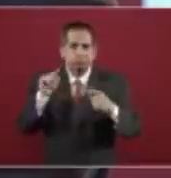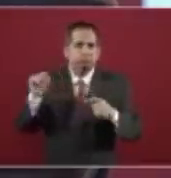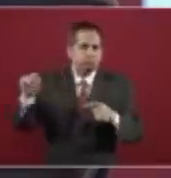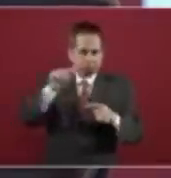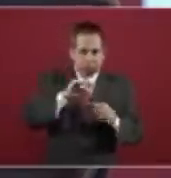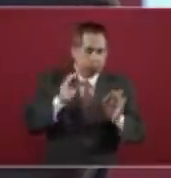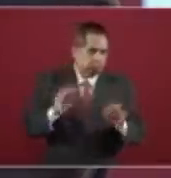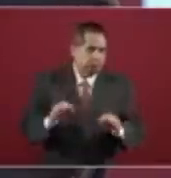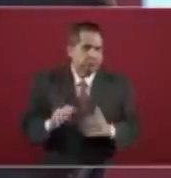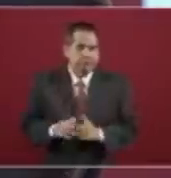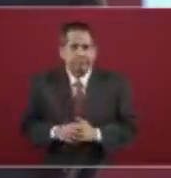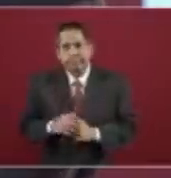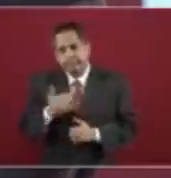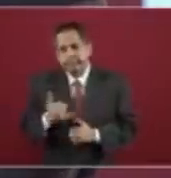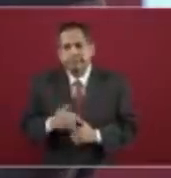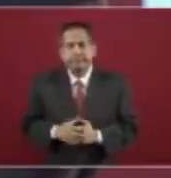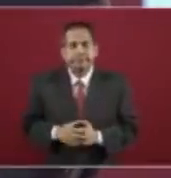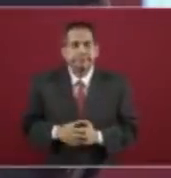aplicado, y